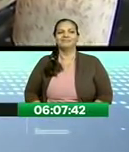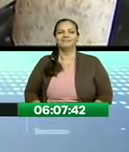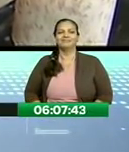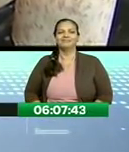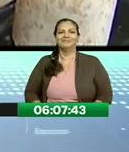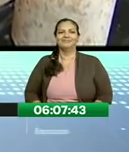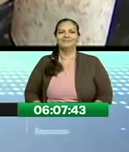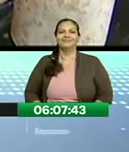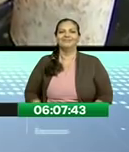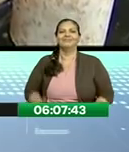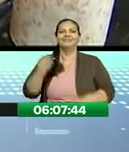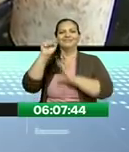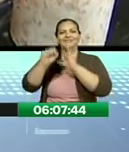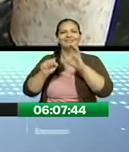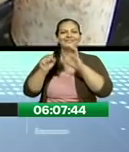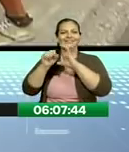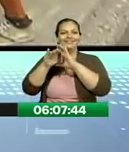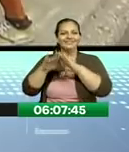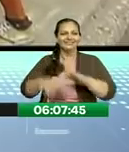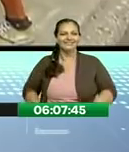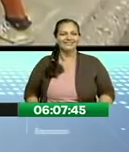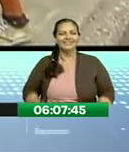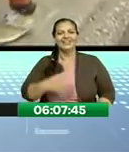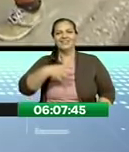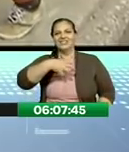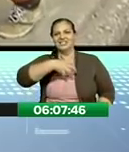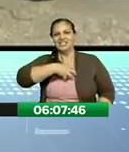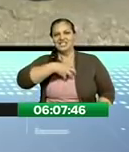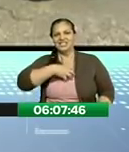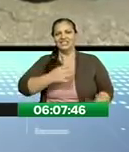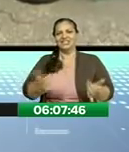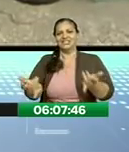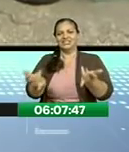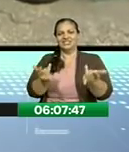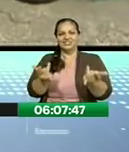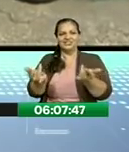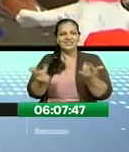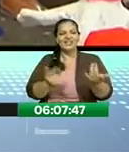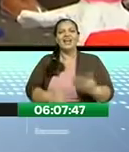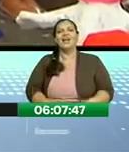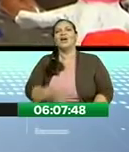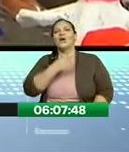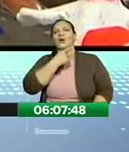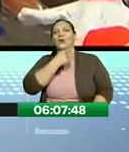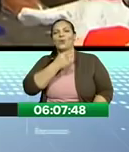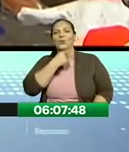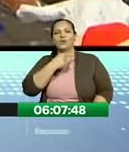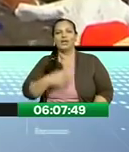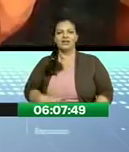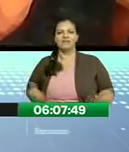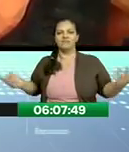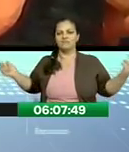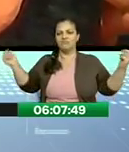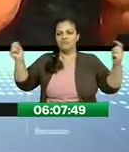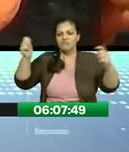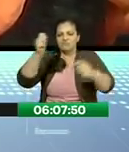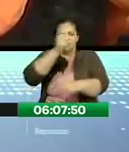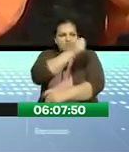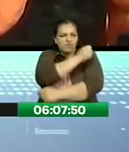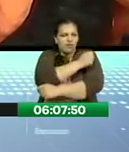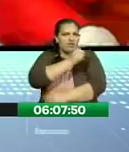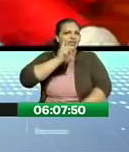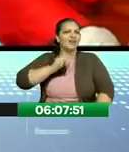quiere hacer un harén de superhéroes. También, escapado, tú no sabes también me gusta mucho la Pantera